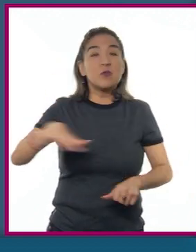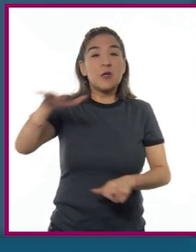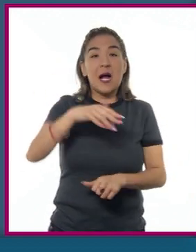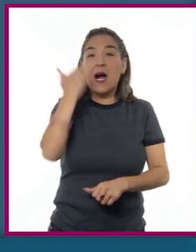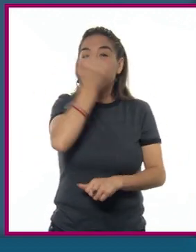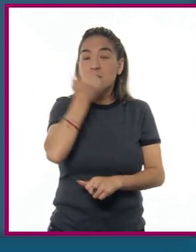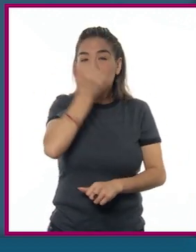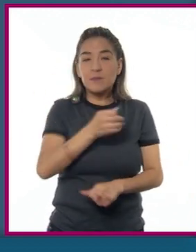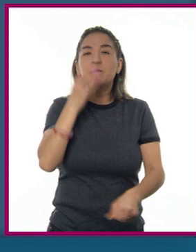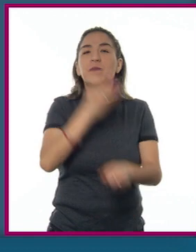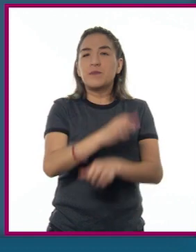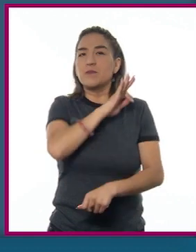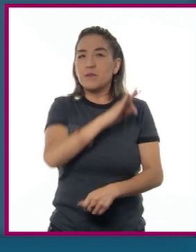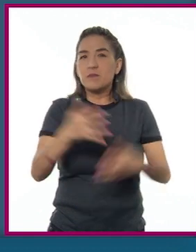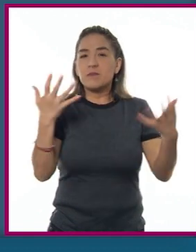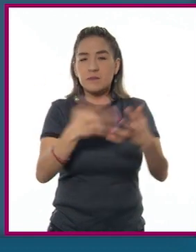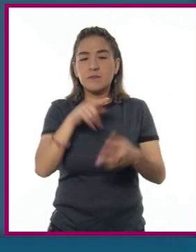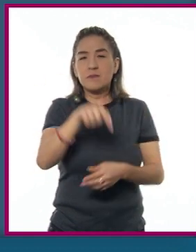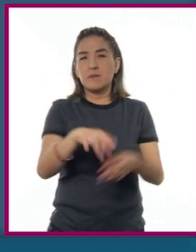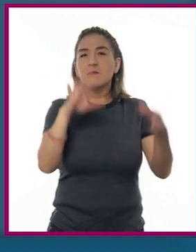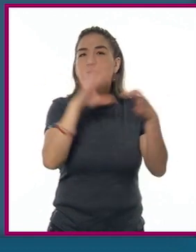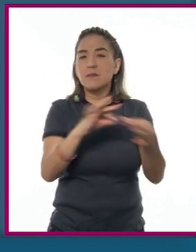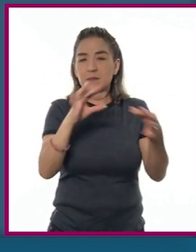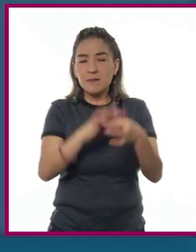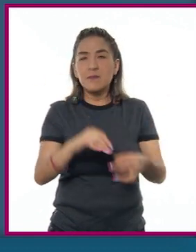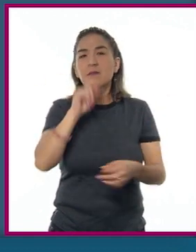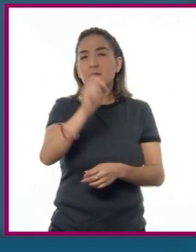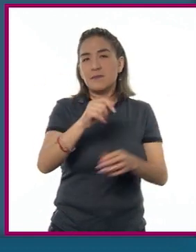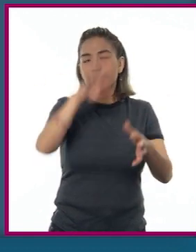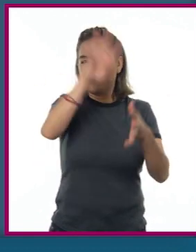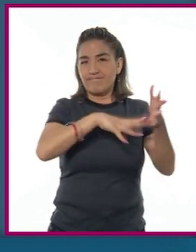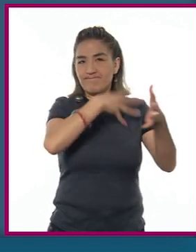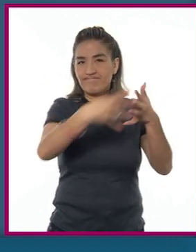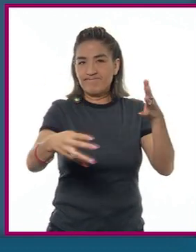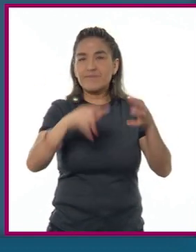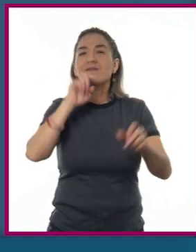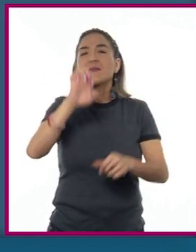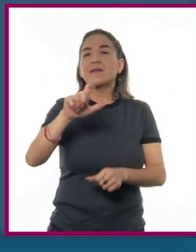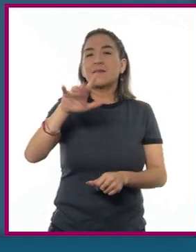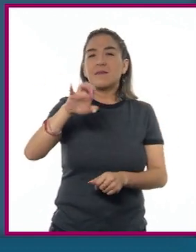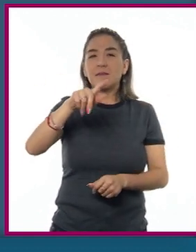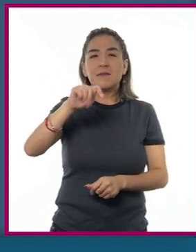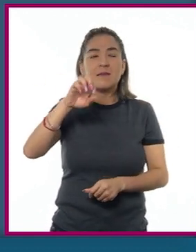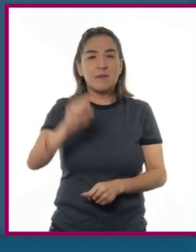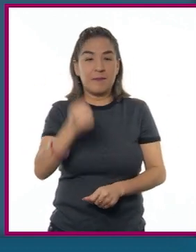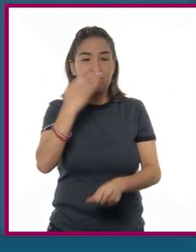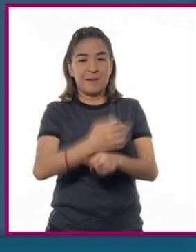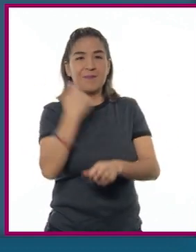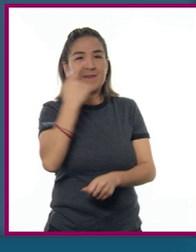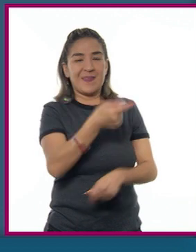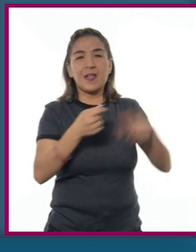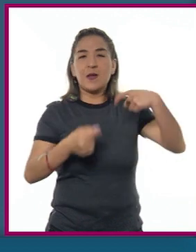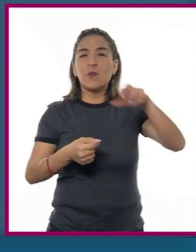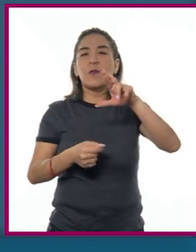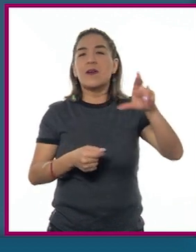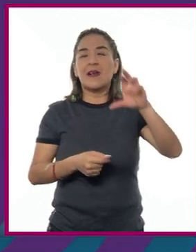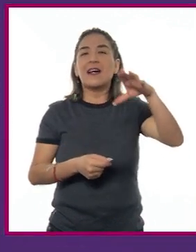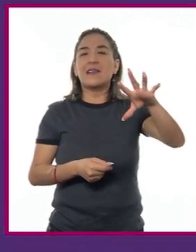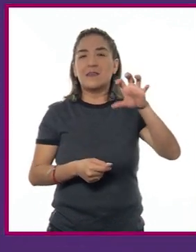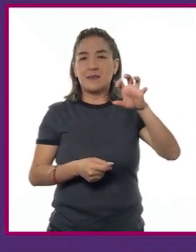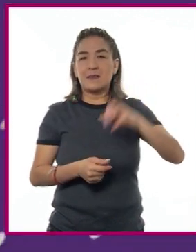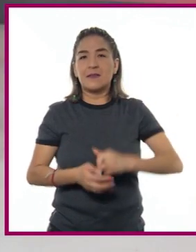alumnos podrán construir átomos de diferentes elementos de la tabla periódica. Solo escaneen el siguiente código QR.